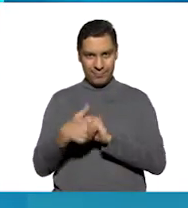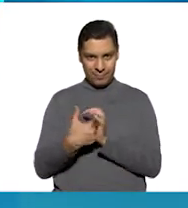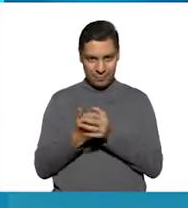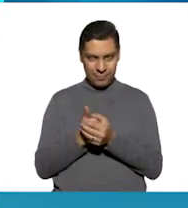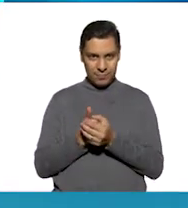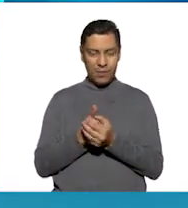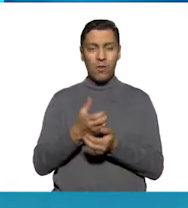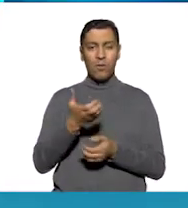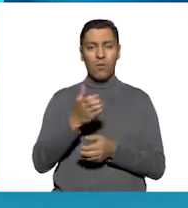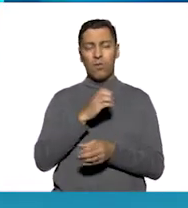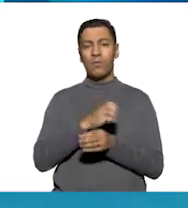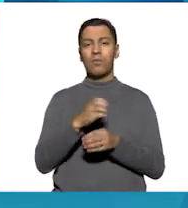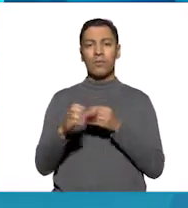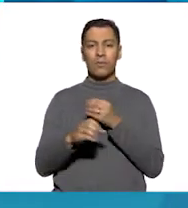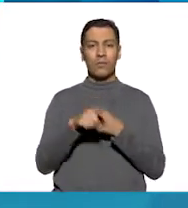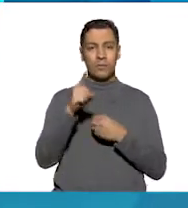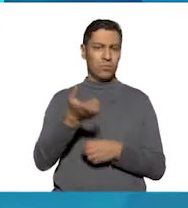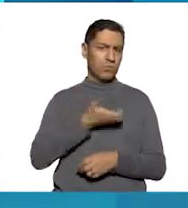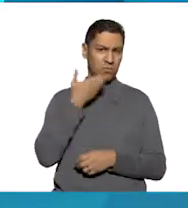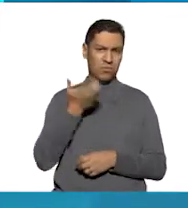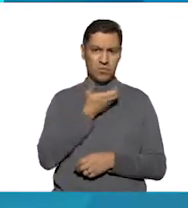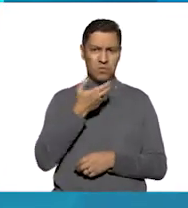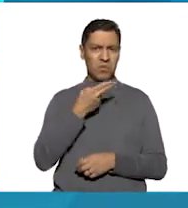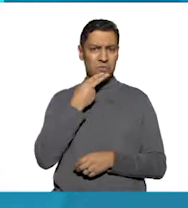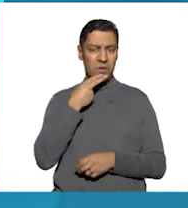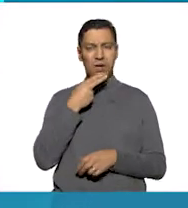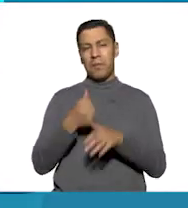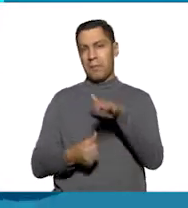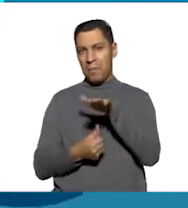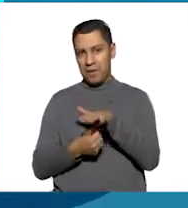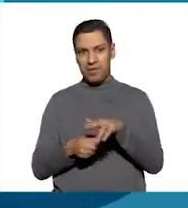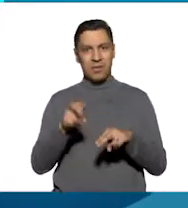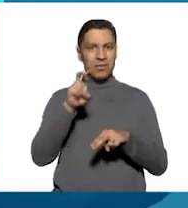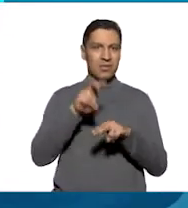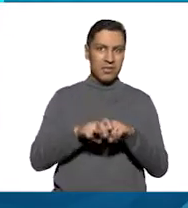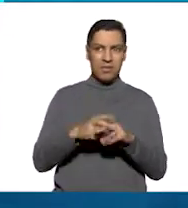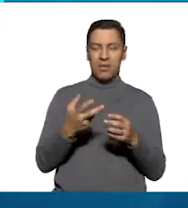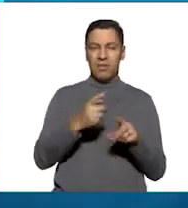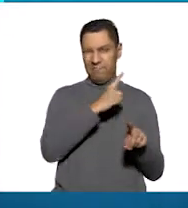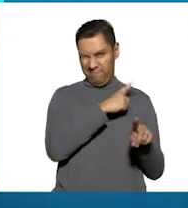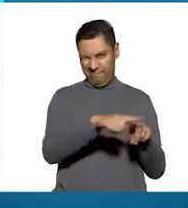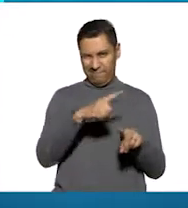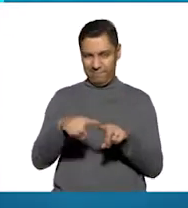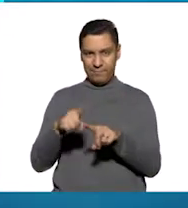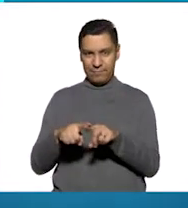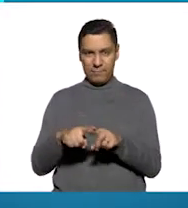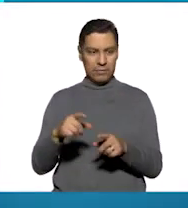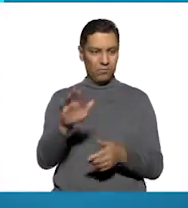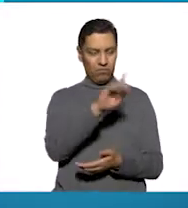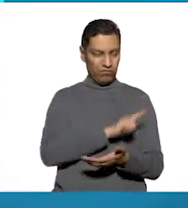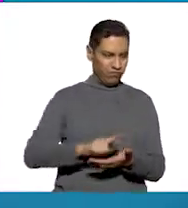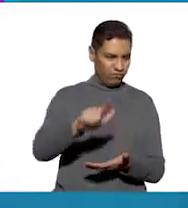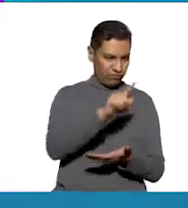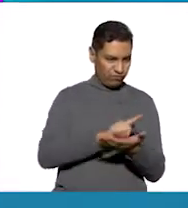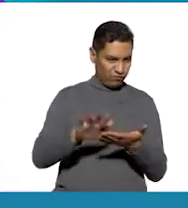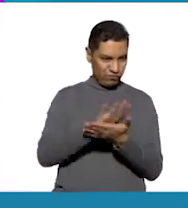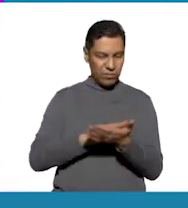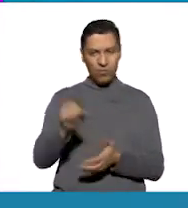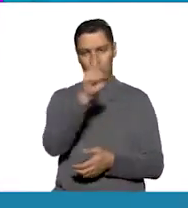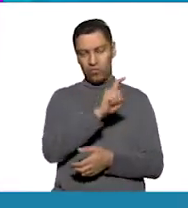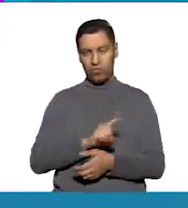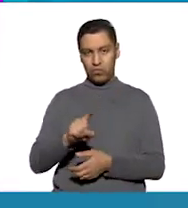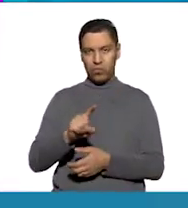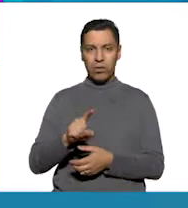Desinfecta las superficies de los objetos que más utilizas. También las cosas que compres en la tienda o en el supermercado.